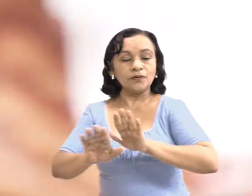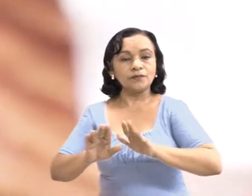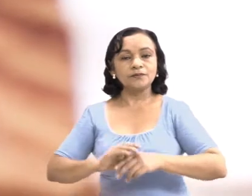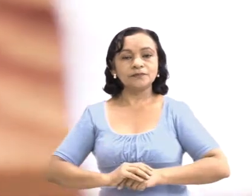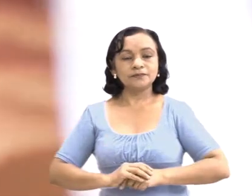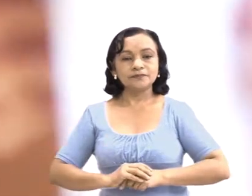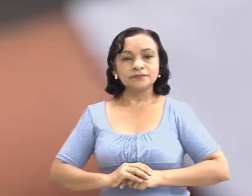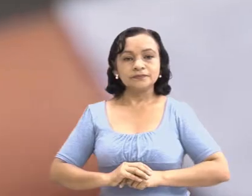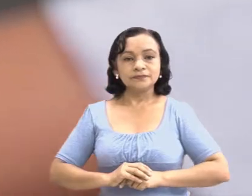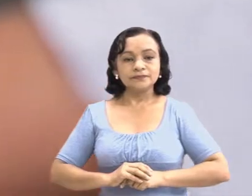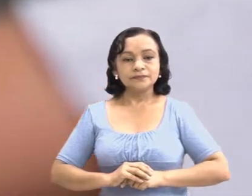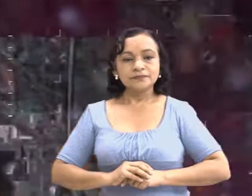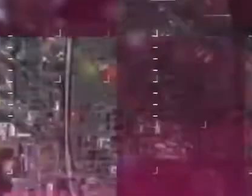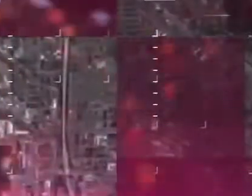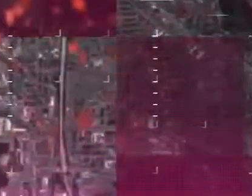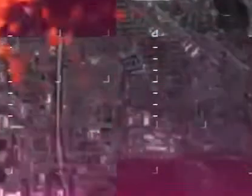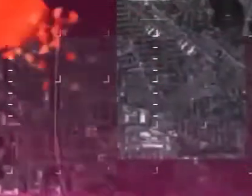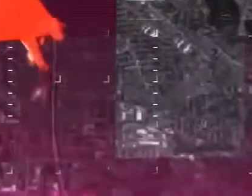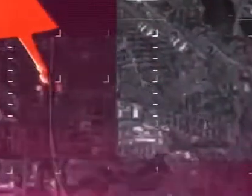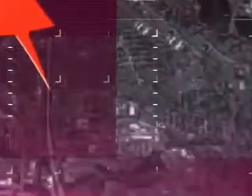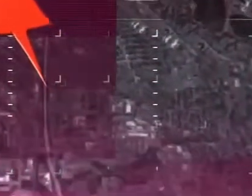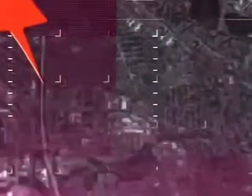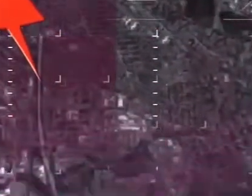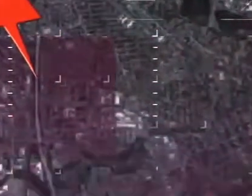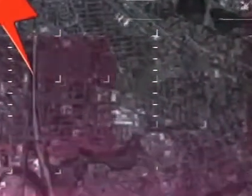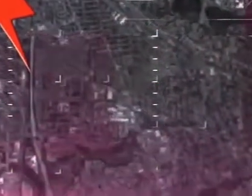terminaste. Al coronavirus, así yo lo evito.